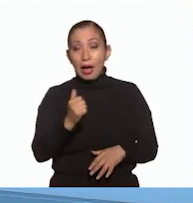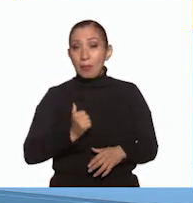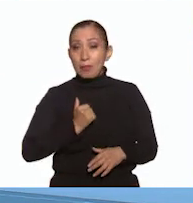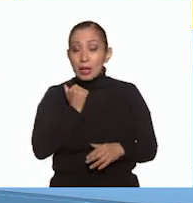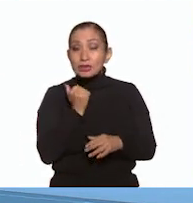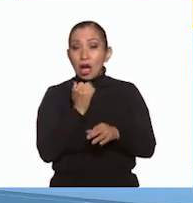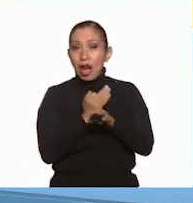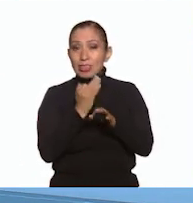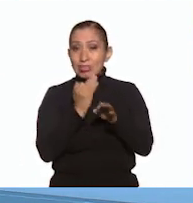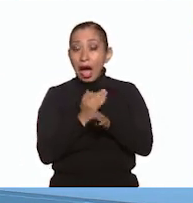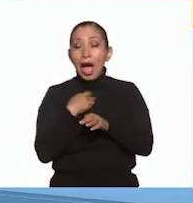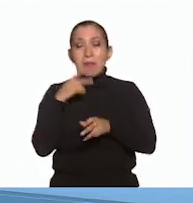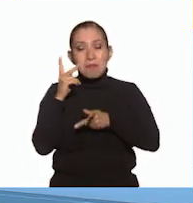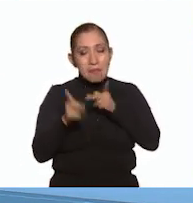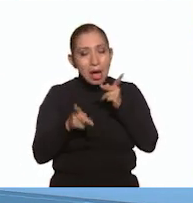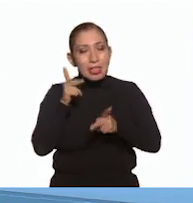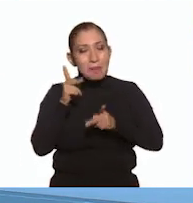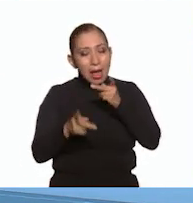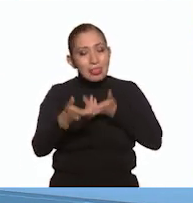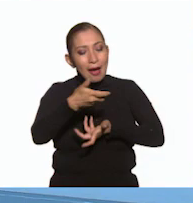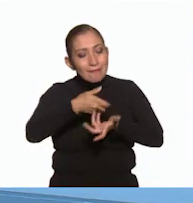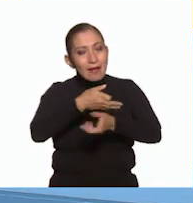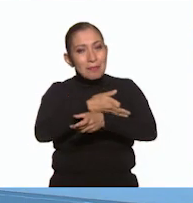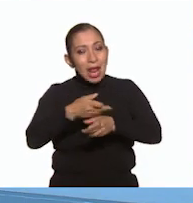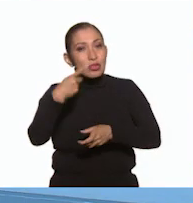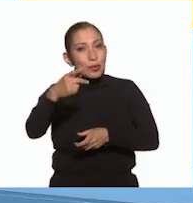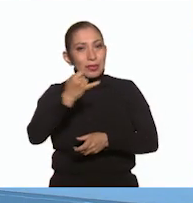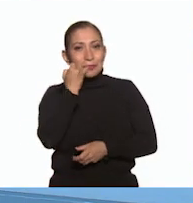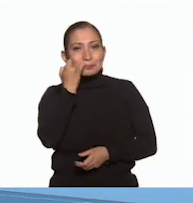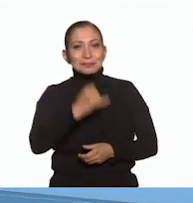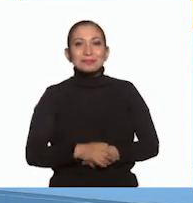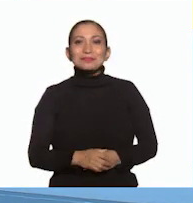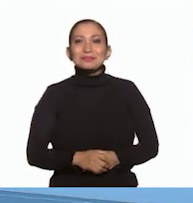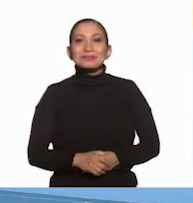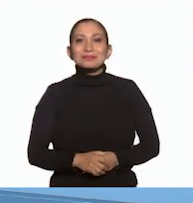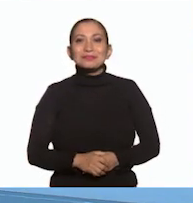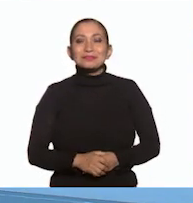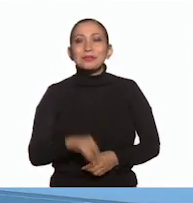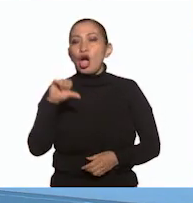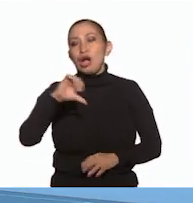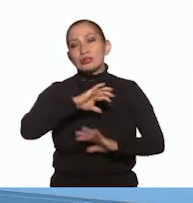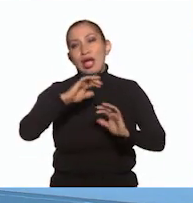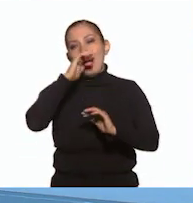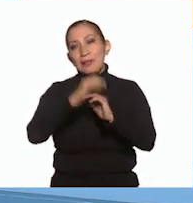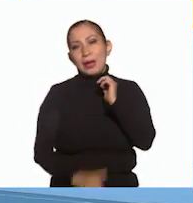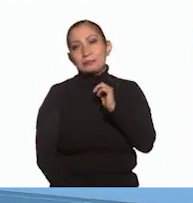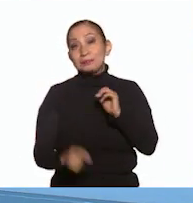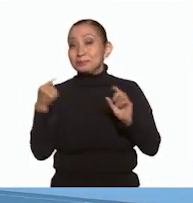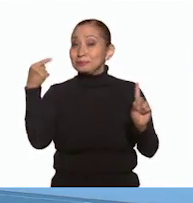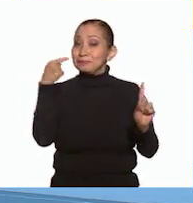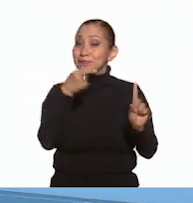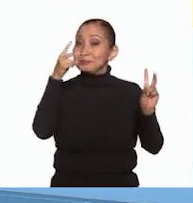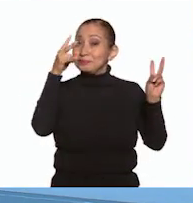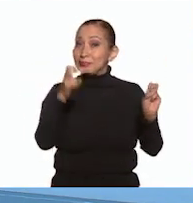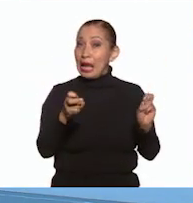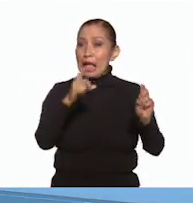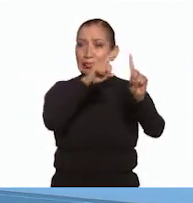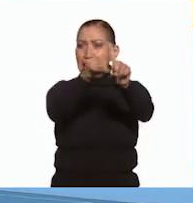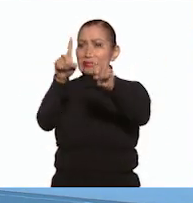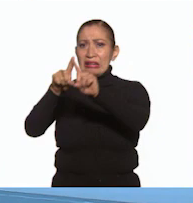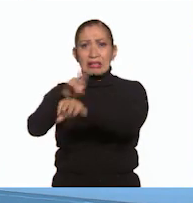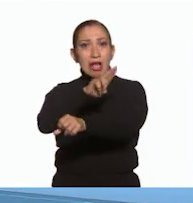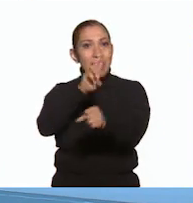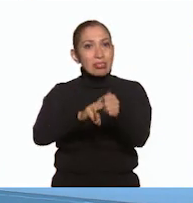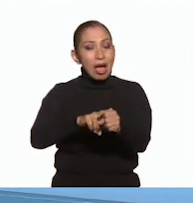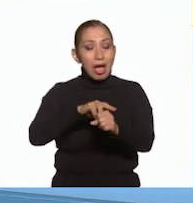aprovecha este momento para practicarla y platica con tu familia en tu lengua materna. Por hoy hemos terminado con la diversidad